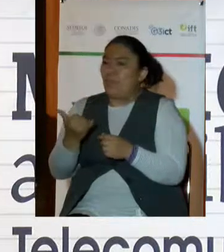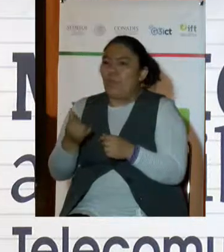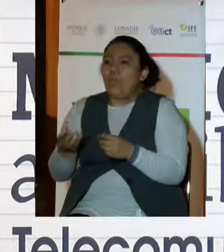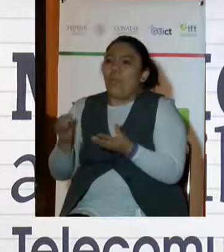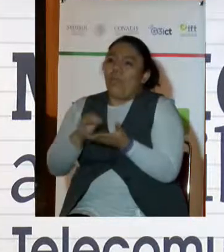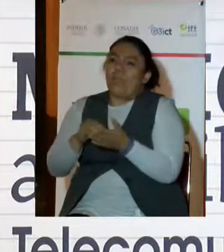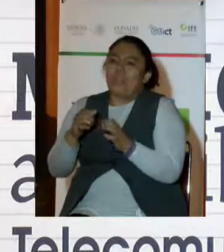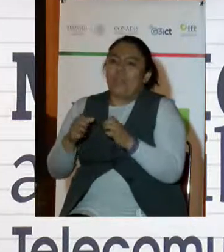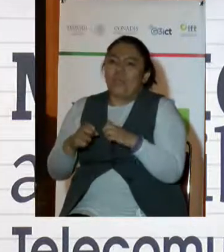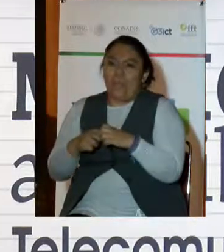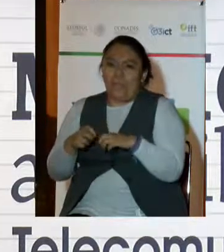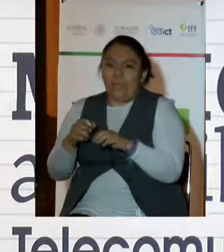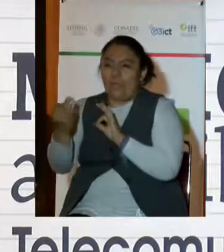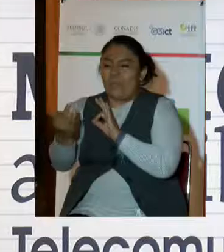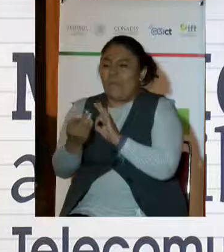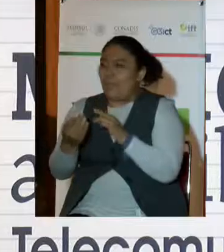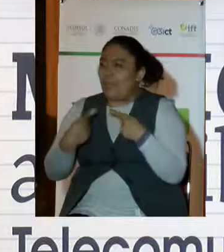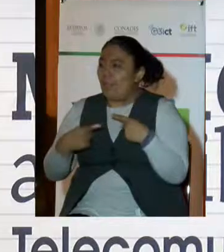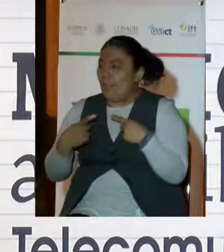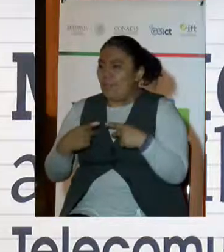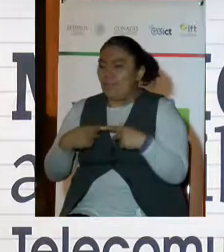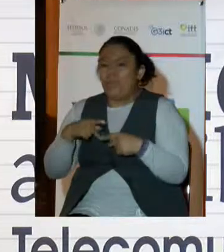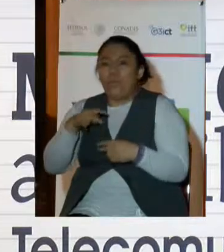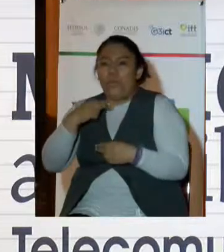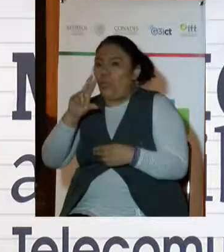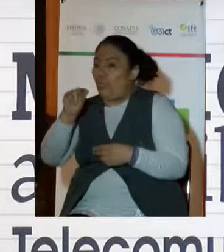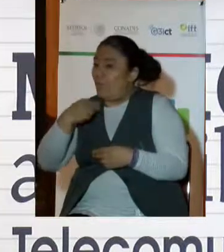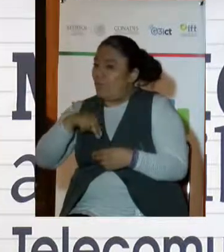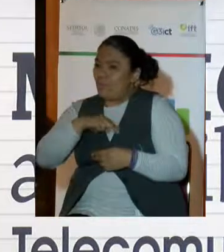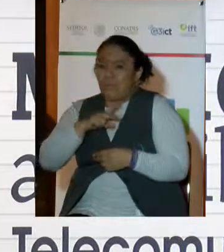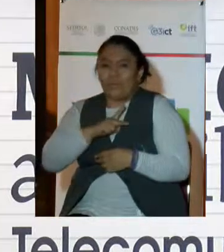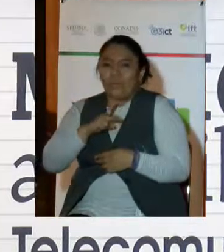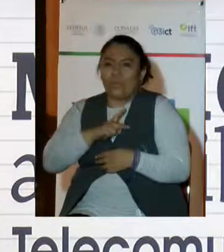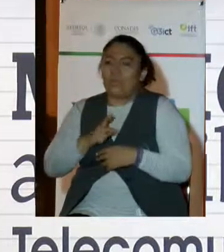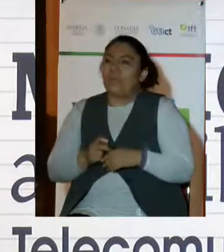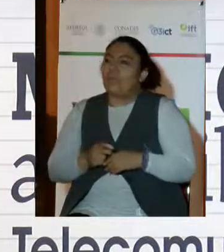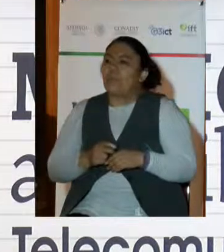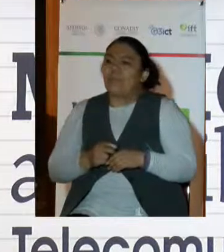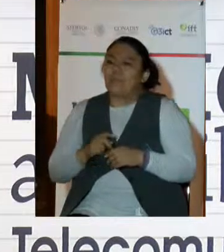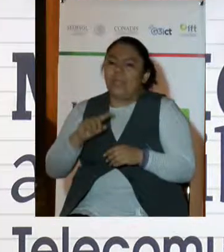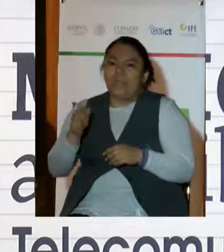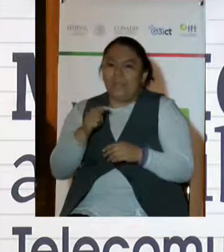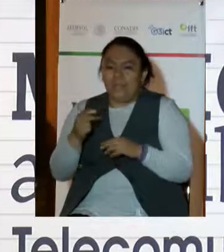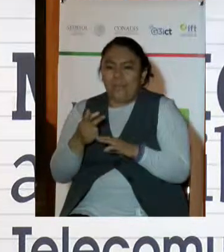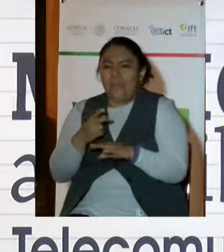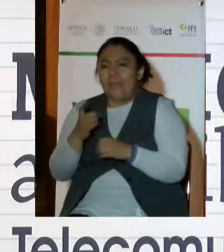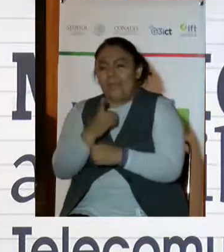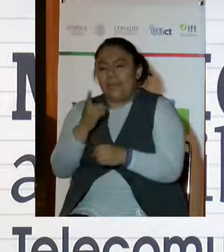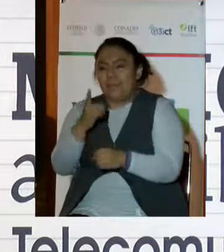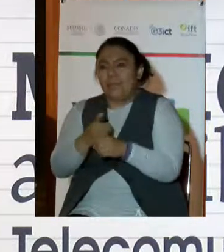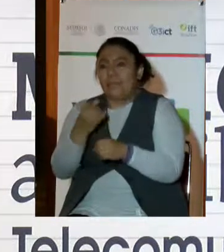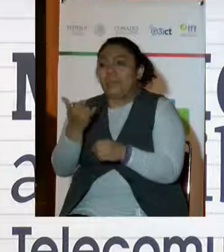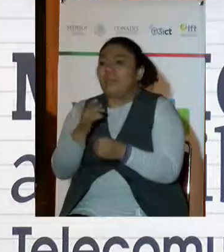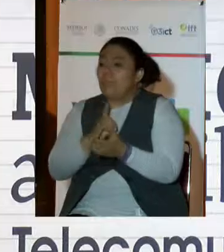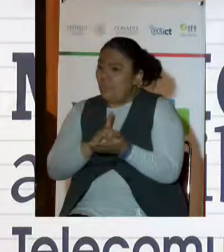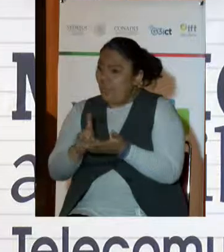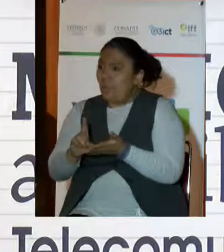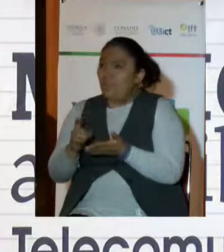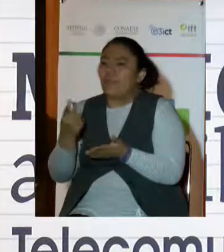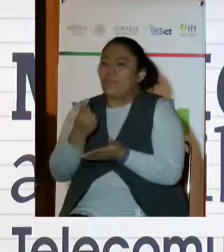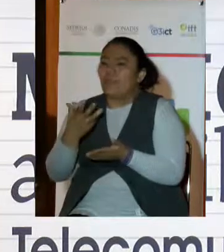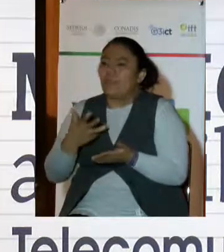zapatos del de enfrente, no desde los propios. Y ese es, creo, el gran reto, y el derecho tiene